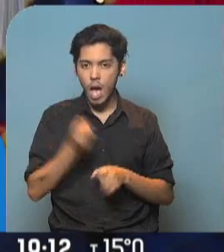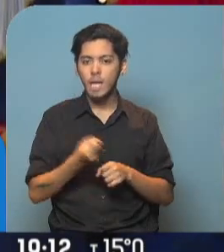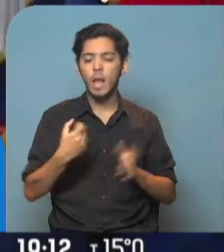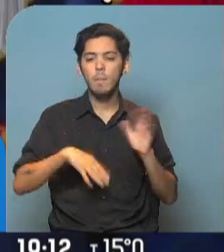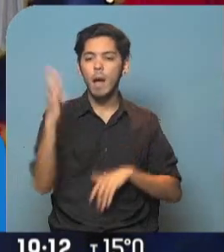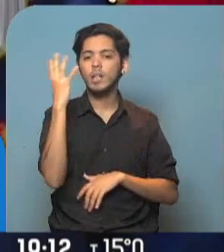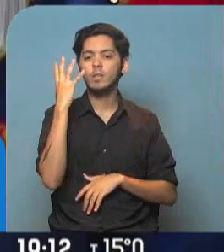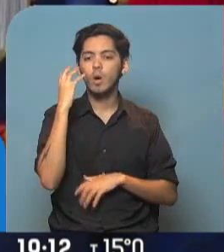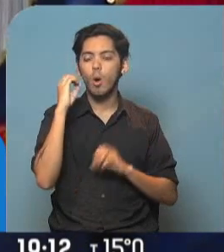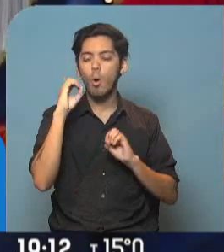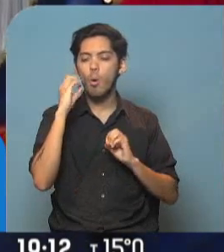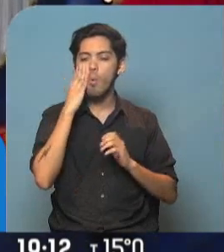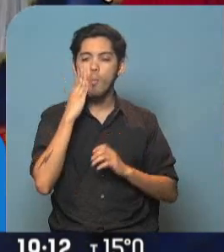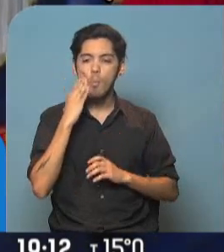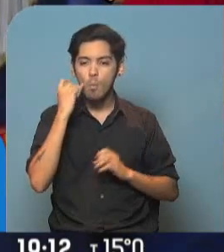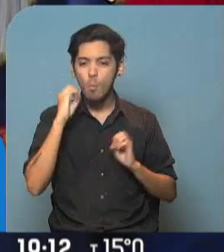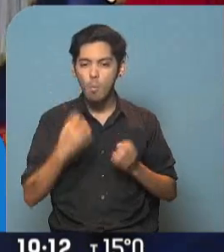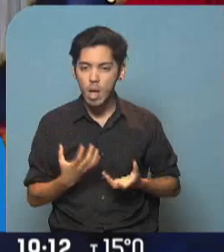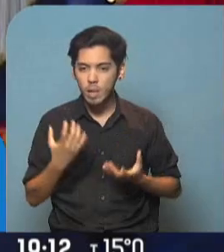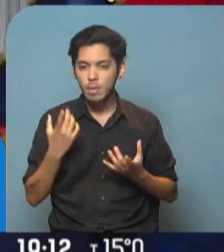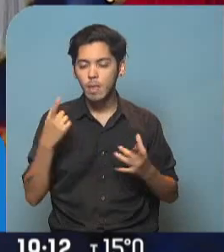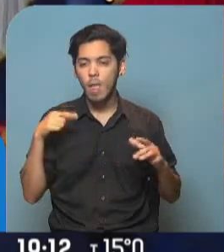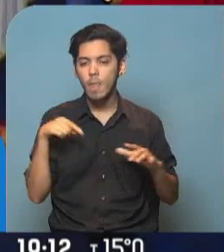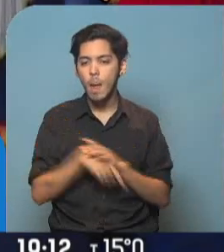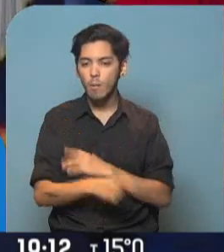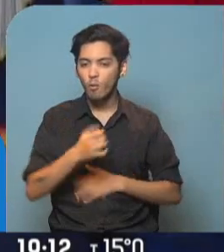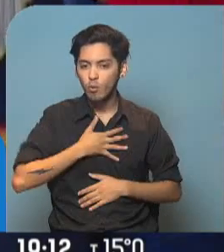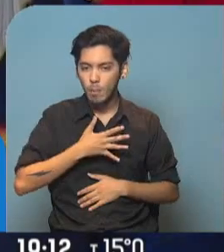más humilde y olvidado de la patria profunda.